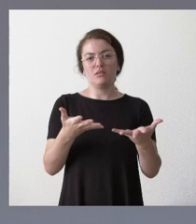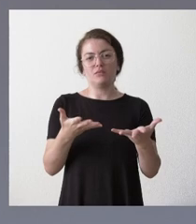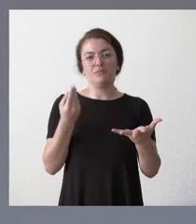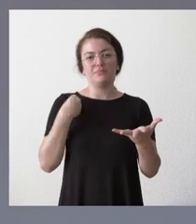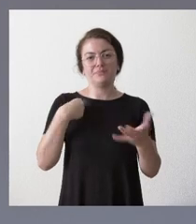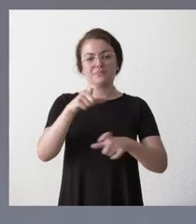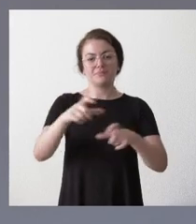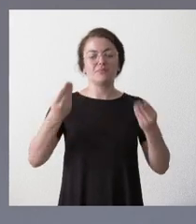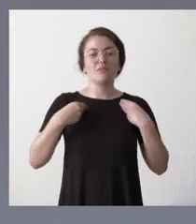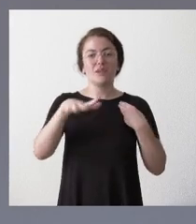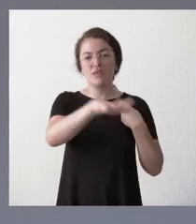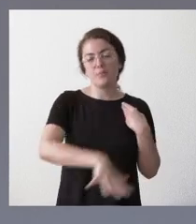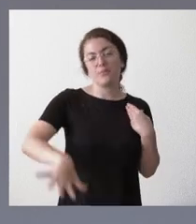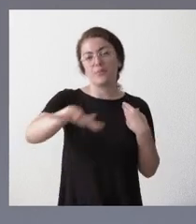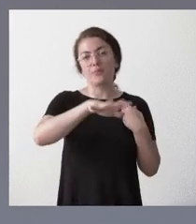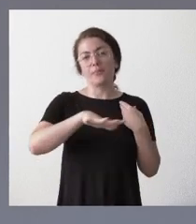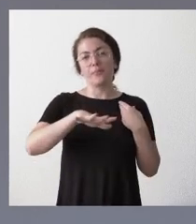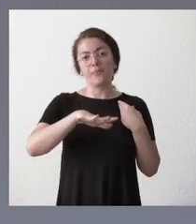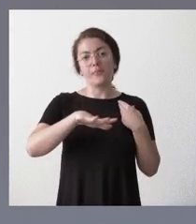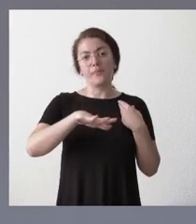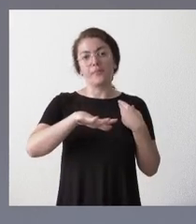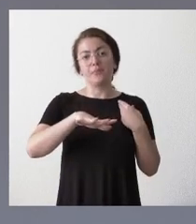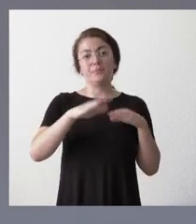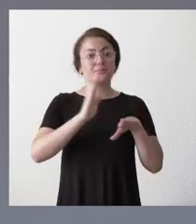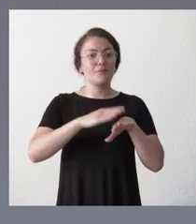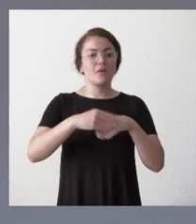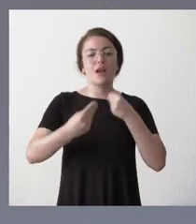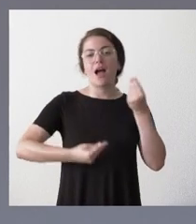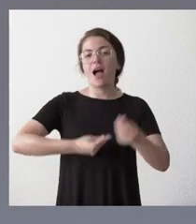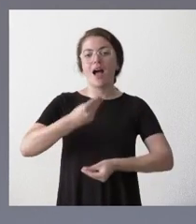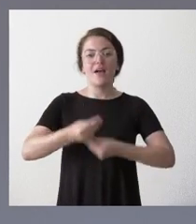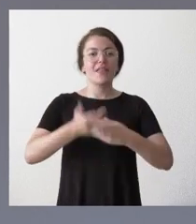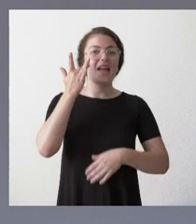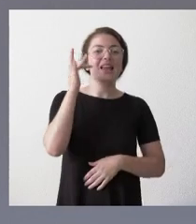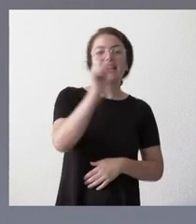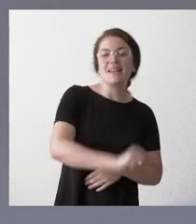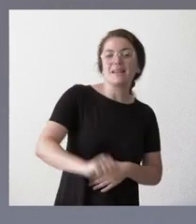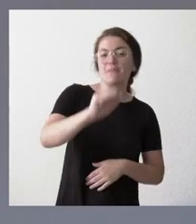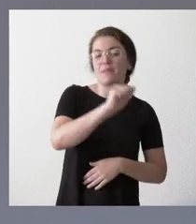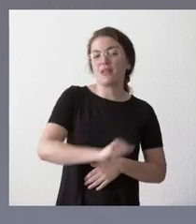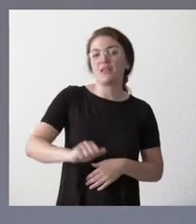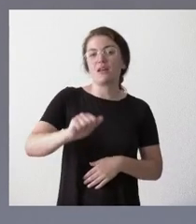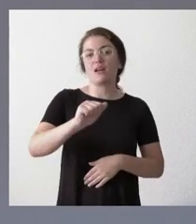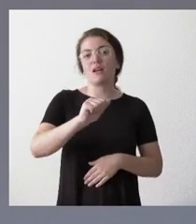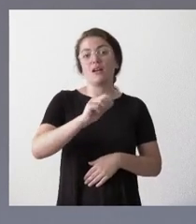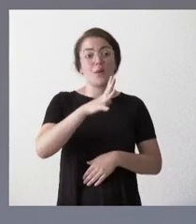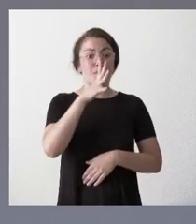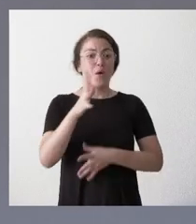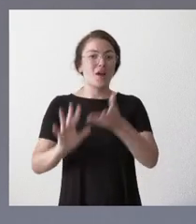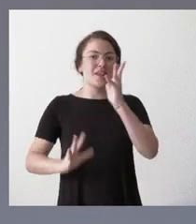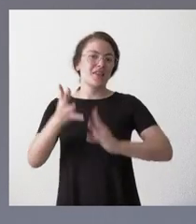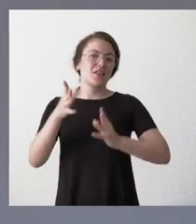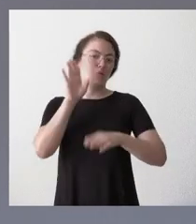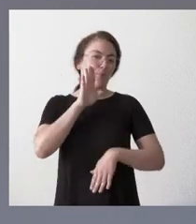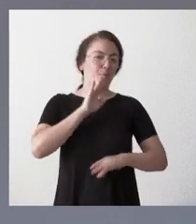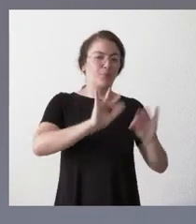pueblos, en todas estas localidades, tanto en las tareas de limpieza propiamente dichas como consecuencia del incendio,